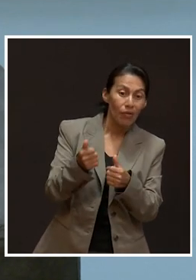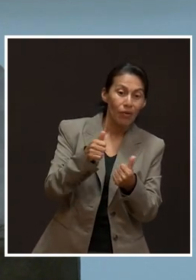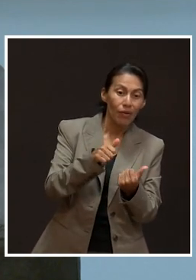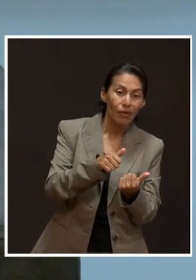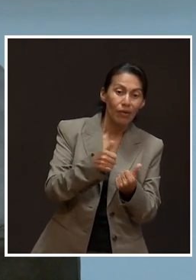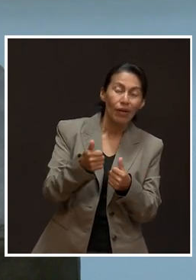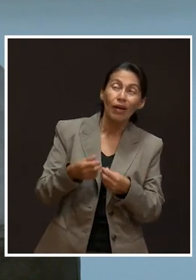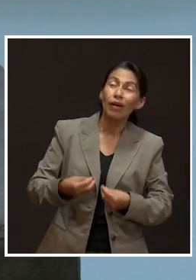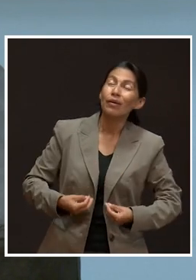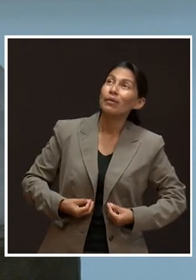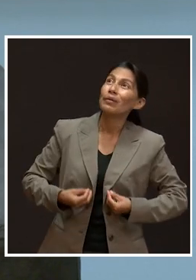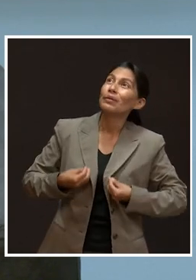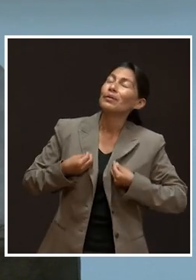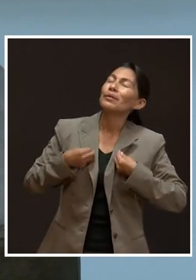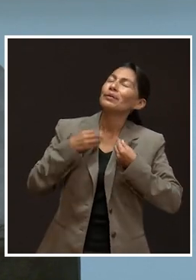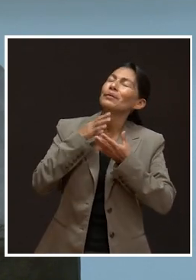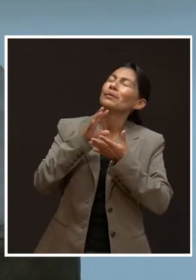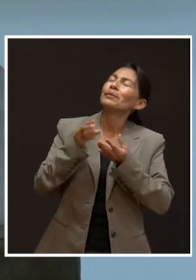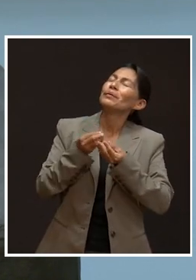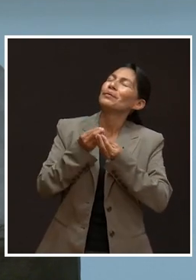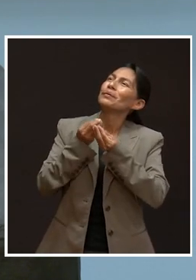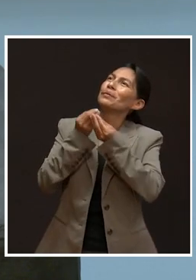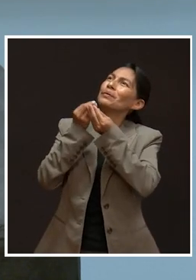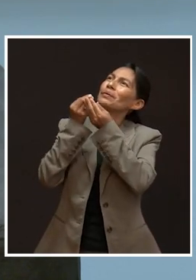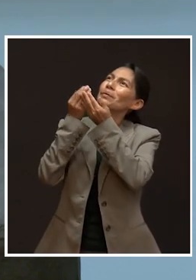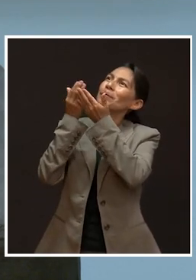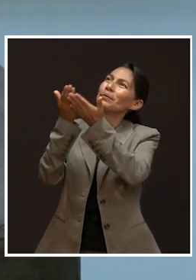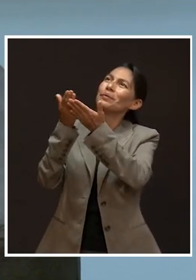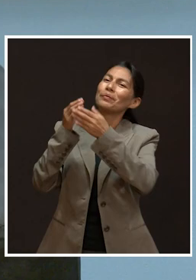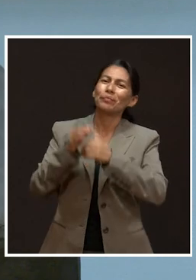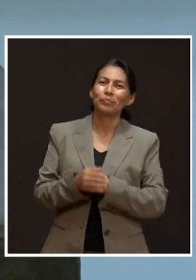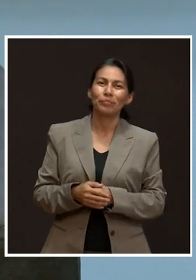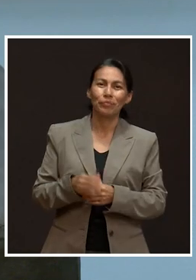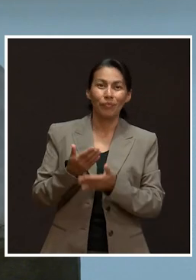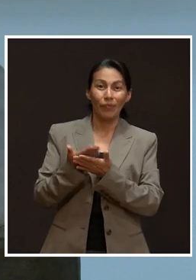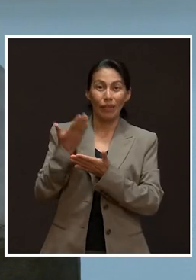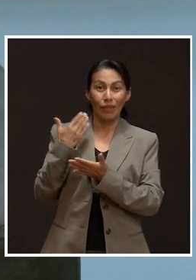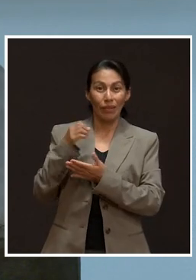entregar su vida a Jesucristo.